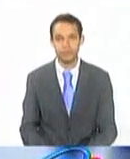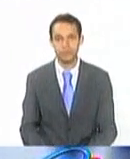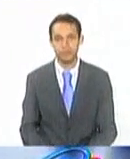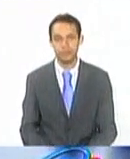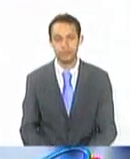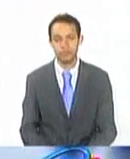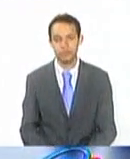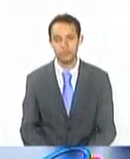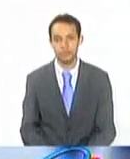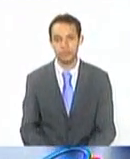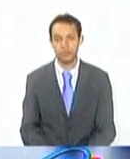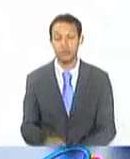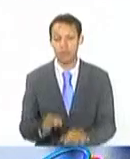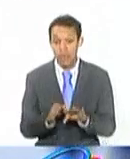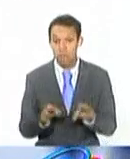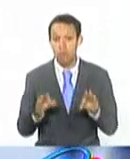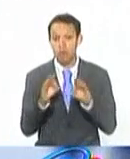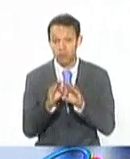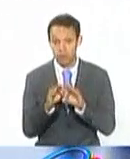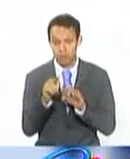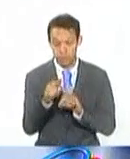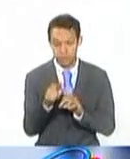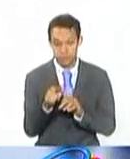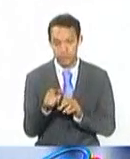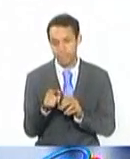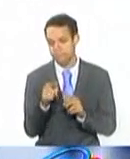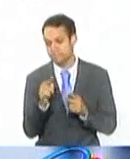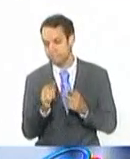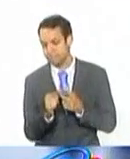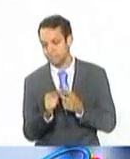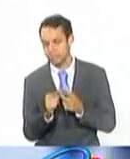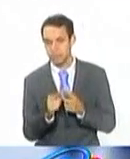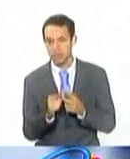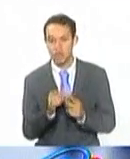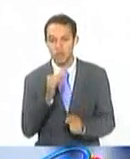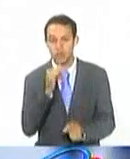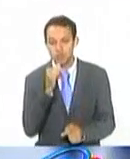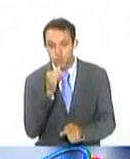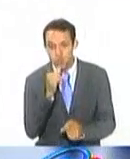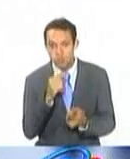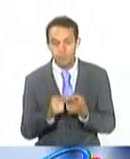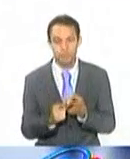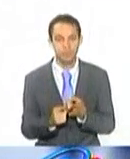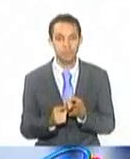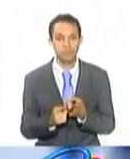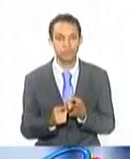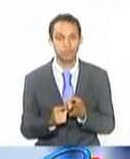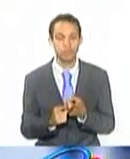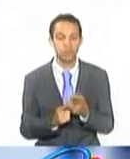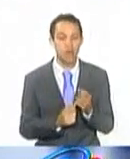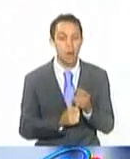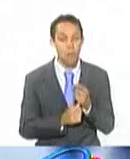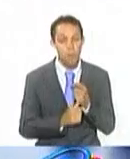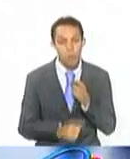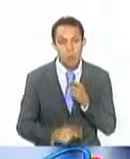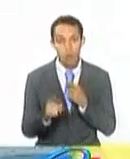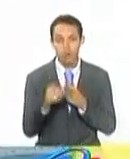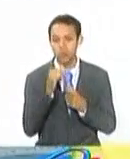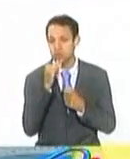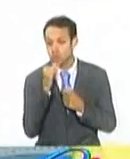eh es muy importante uno definir si la incontinencia es fecal o es una incontinencia